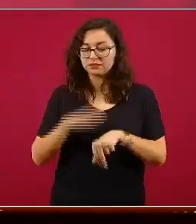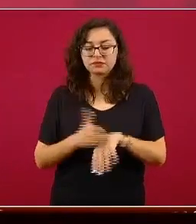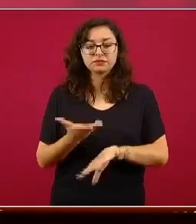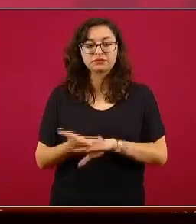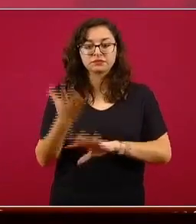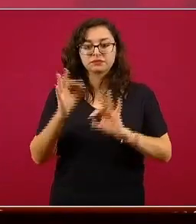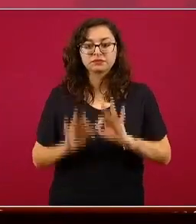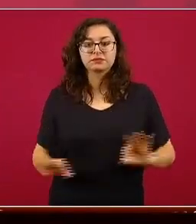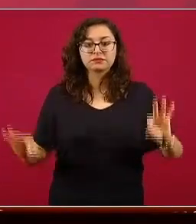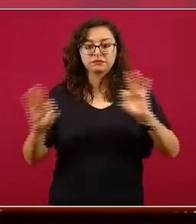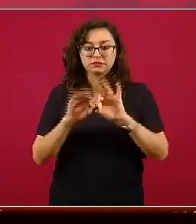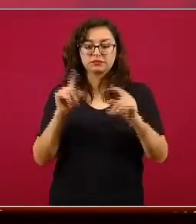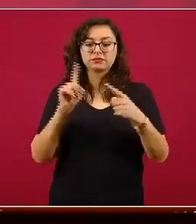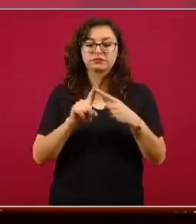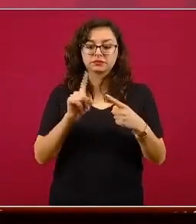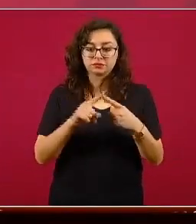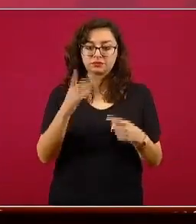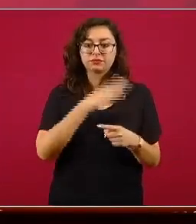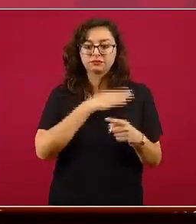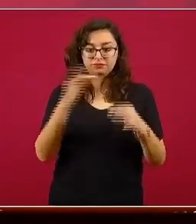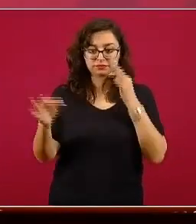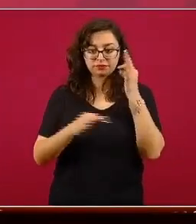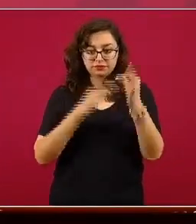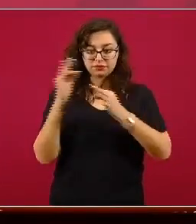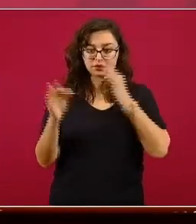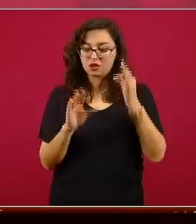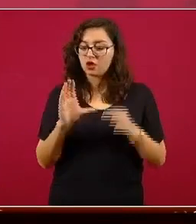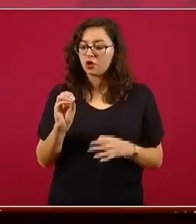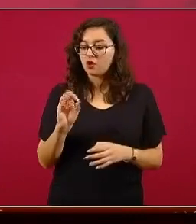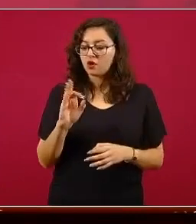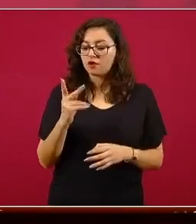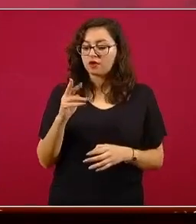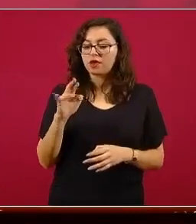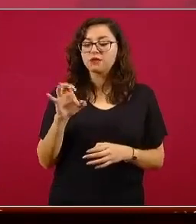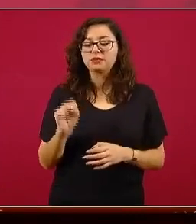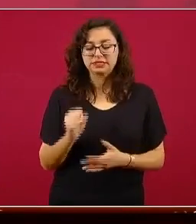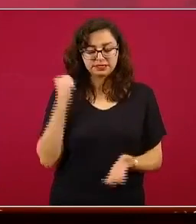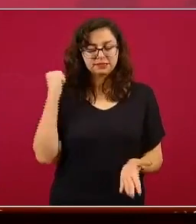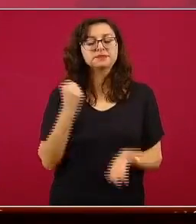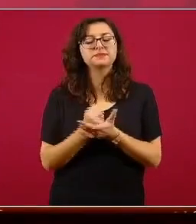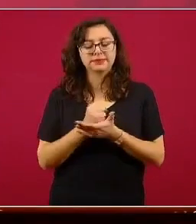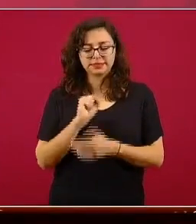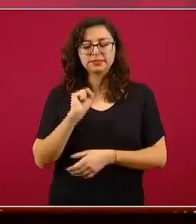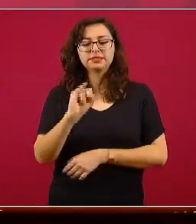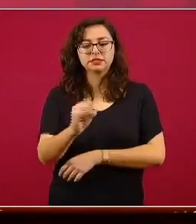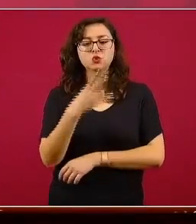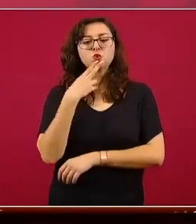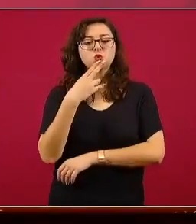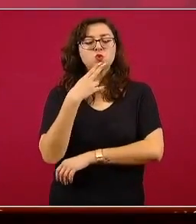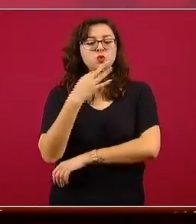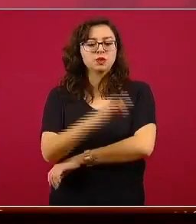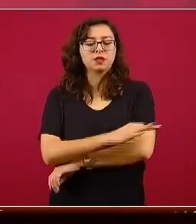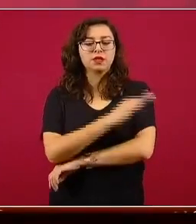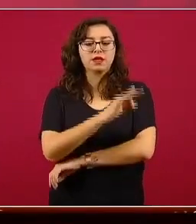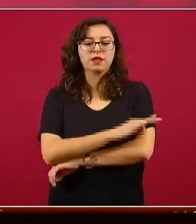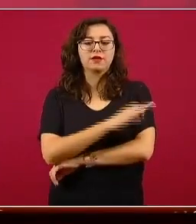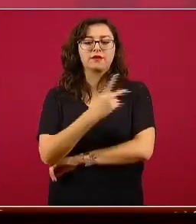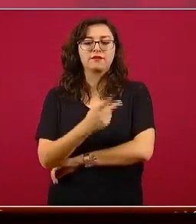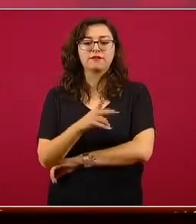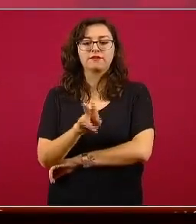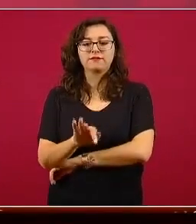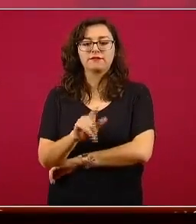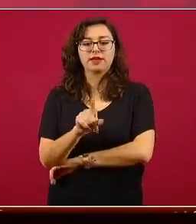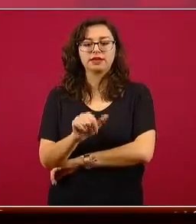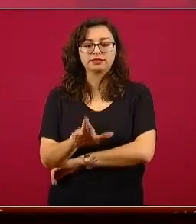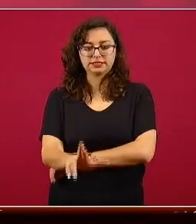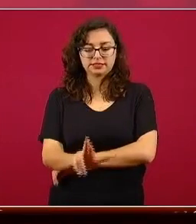fundamentales. El primero es una buena noticia: COFEPRIS otorgó la autorización de uso en emergencia de la vacuna de